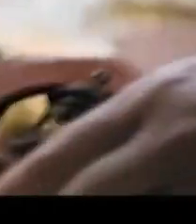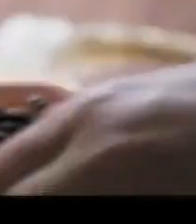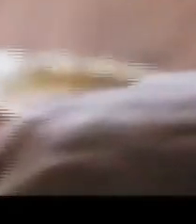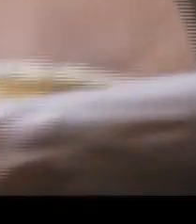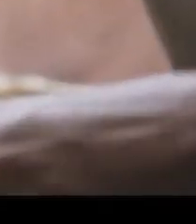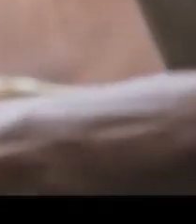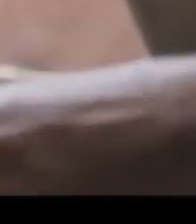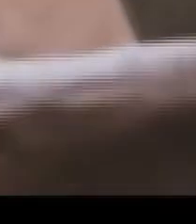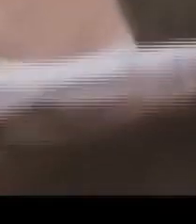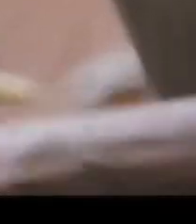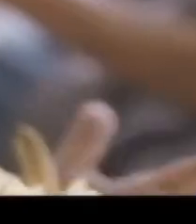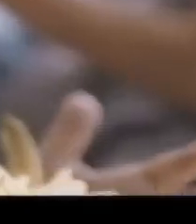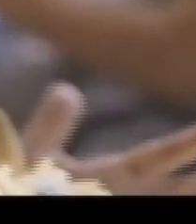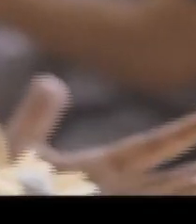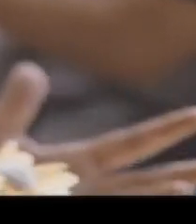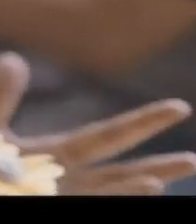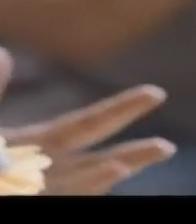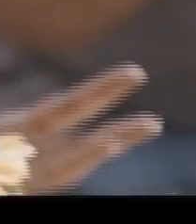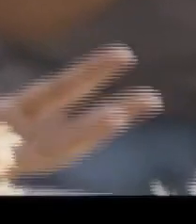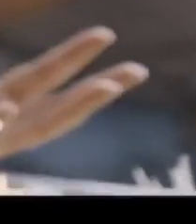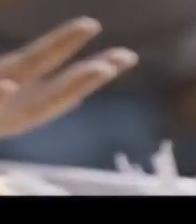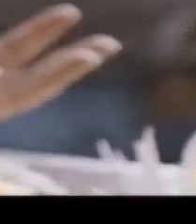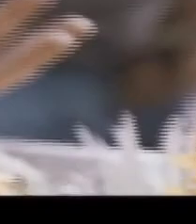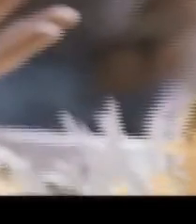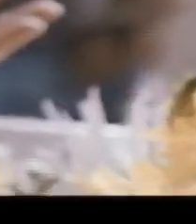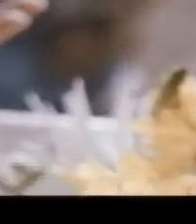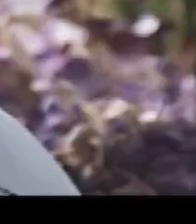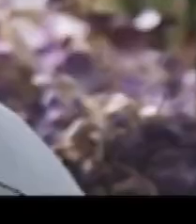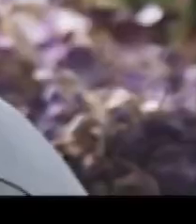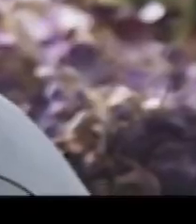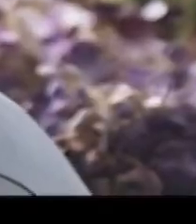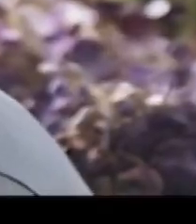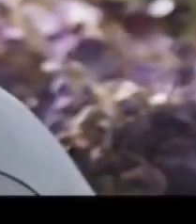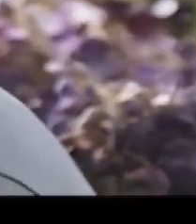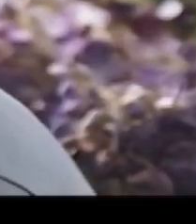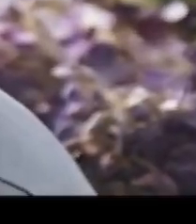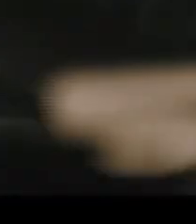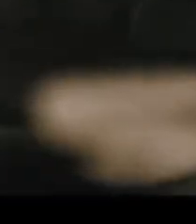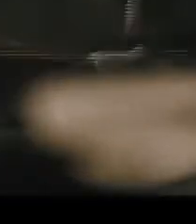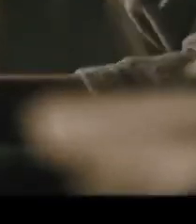Ahí no vemos una pequeña empresa, vemos un gran esfuerzo